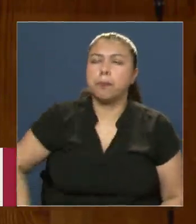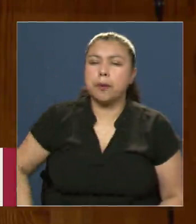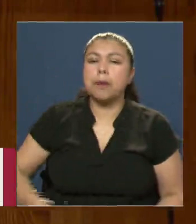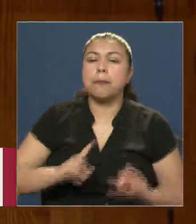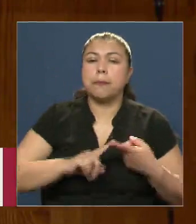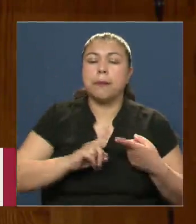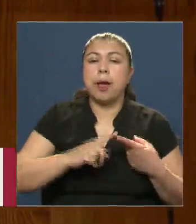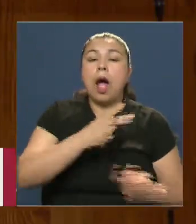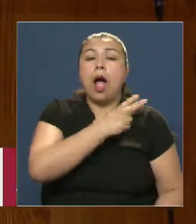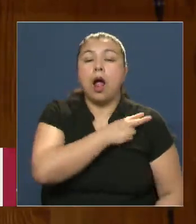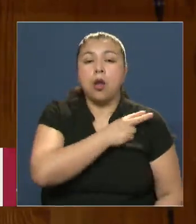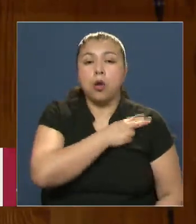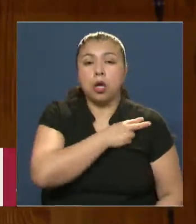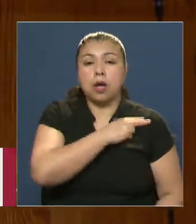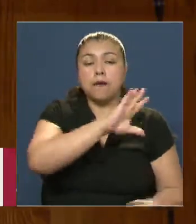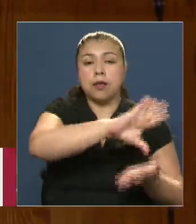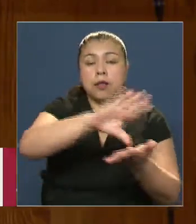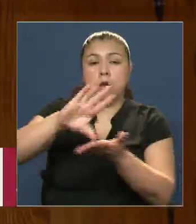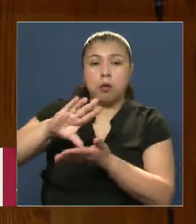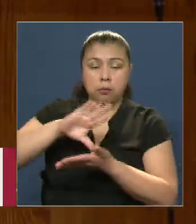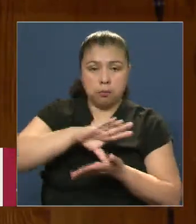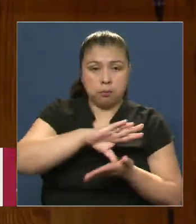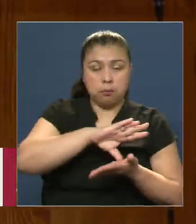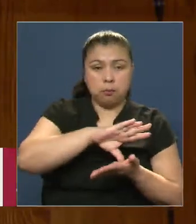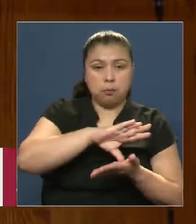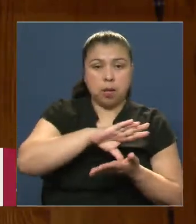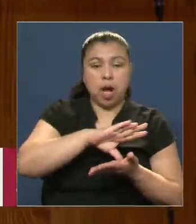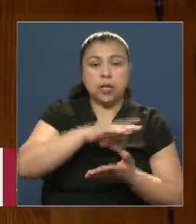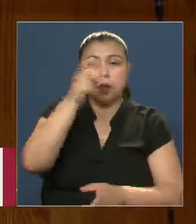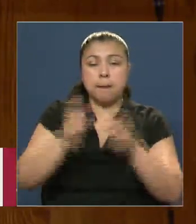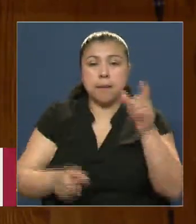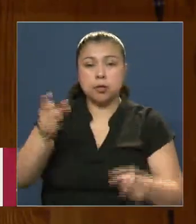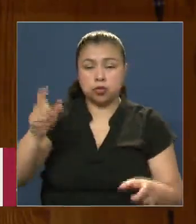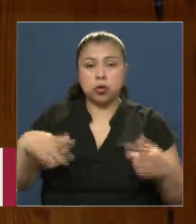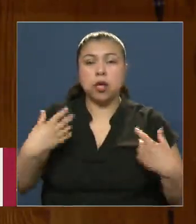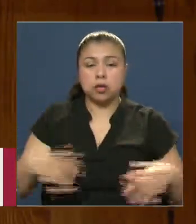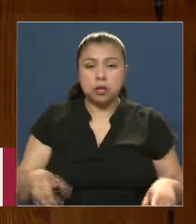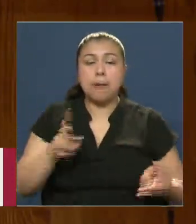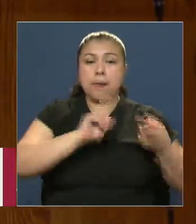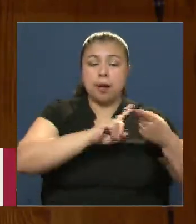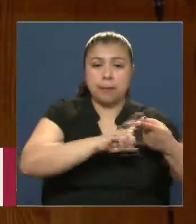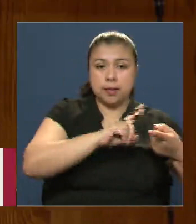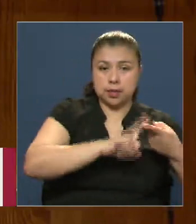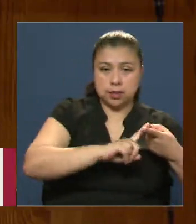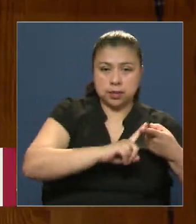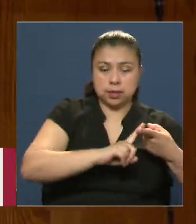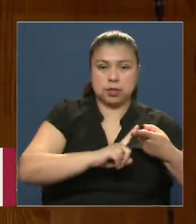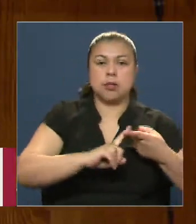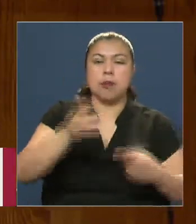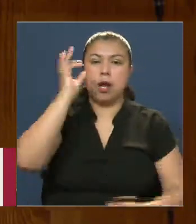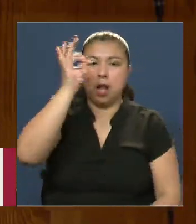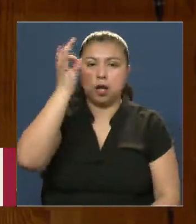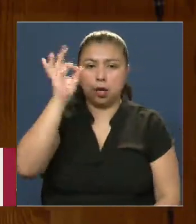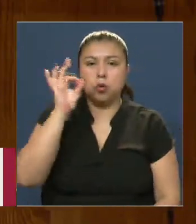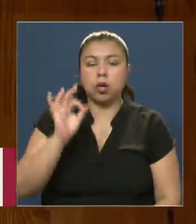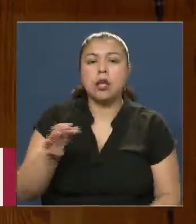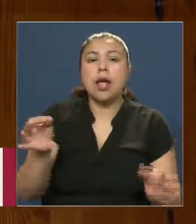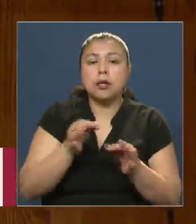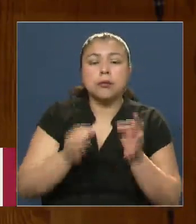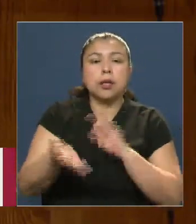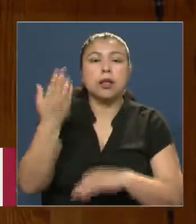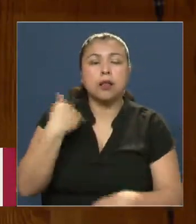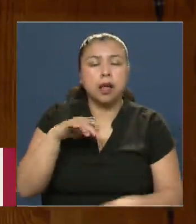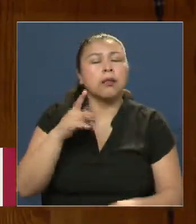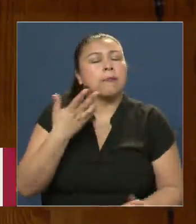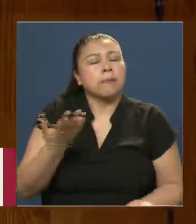jefes de la delegación de los países miembros y a las personas acreditadas por la Organización para participar en las señaladas reuniones, los cuales